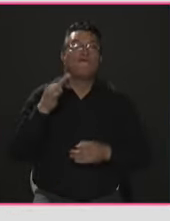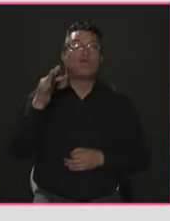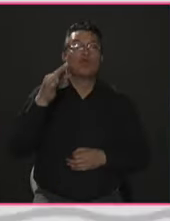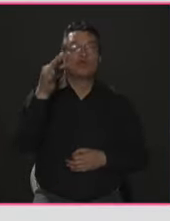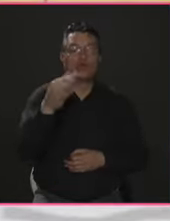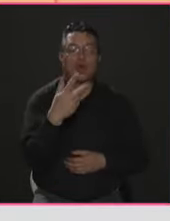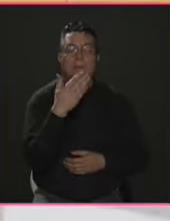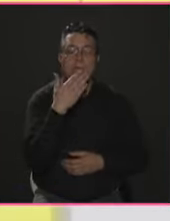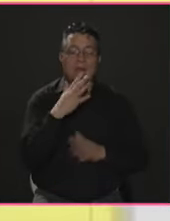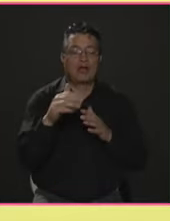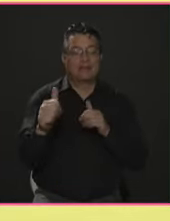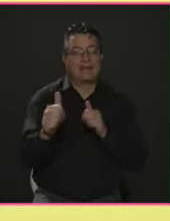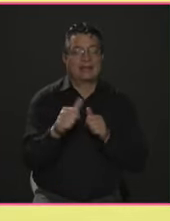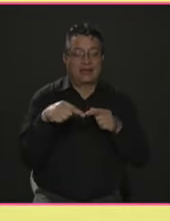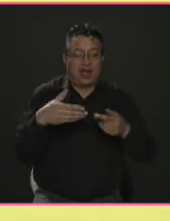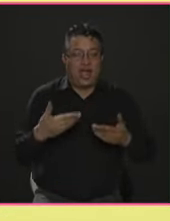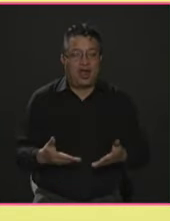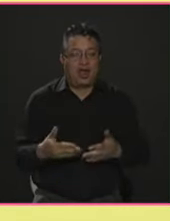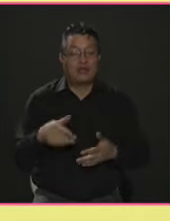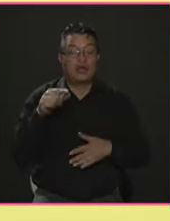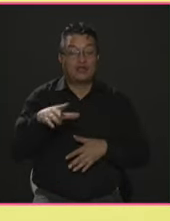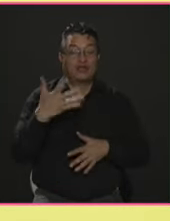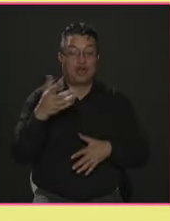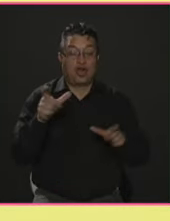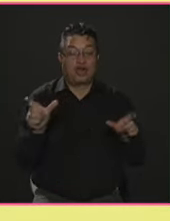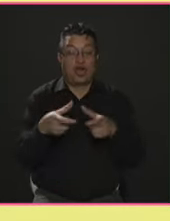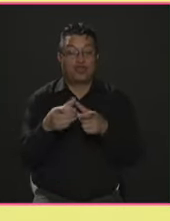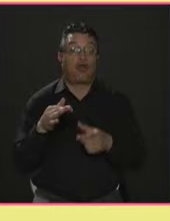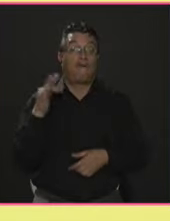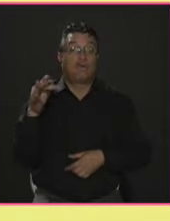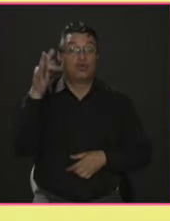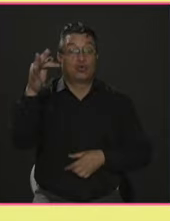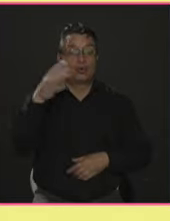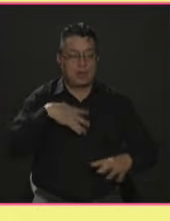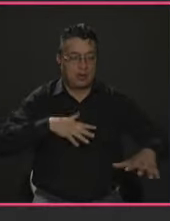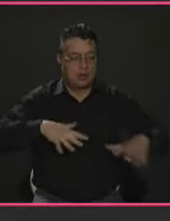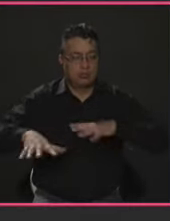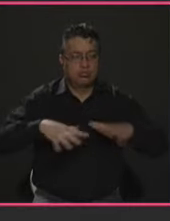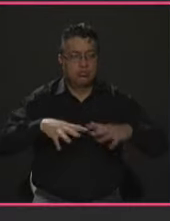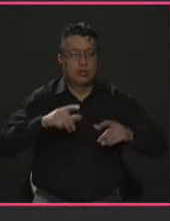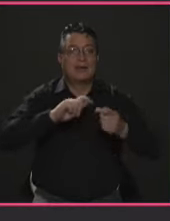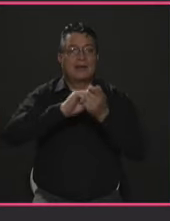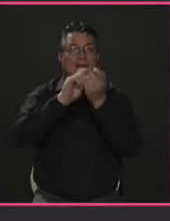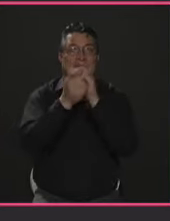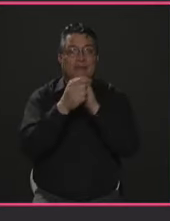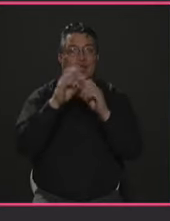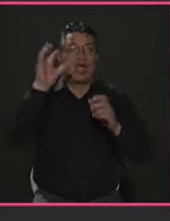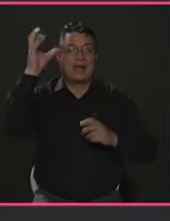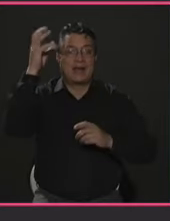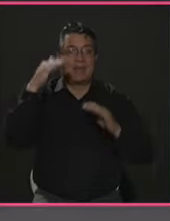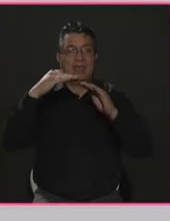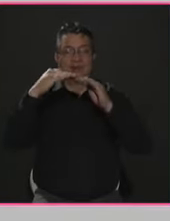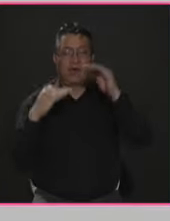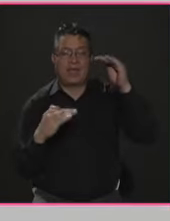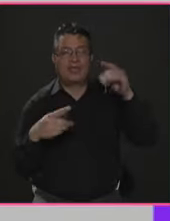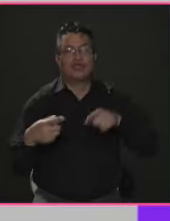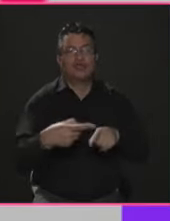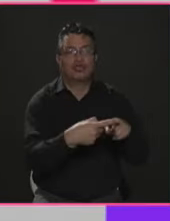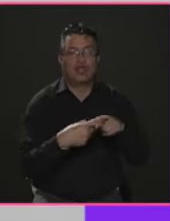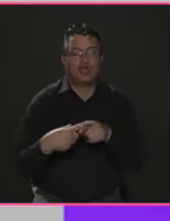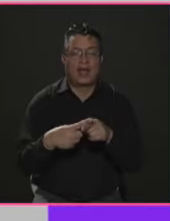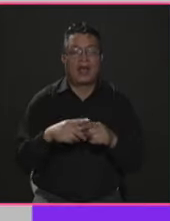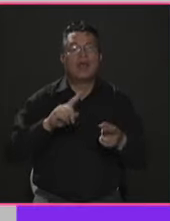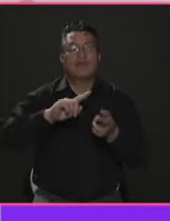cercano al presente congreso futuro nos ha movilizado contra el desastre climático la desigualdad social y la crisis